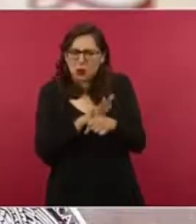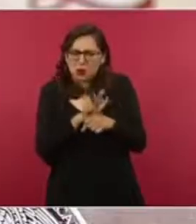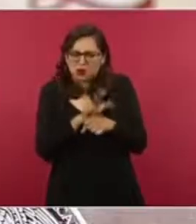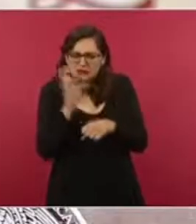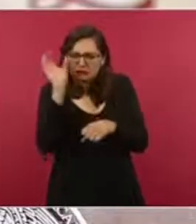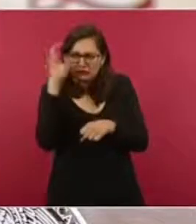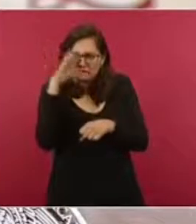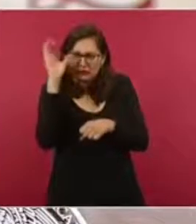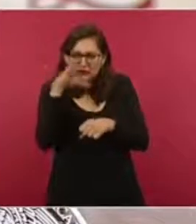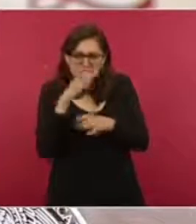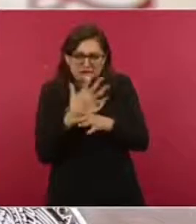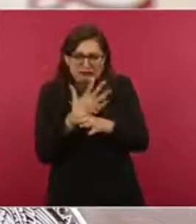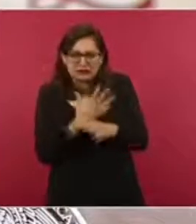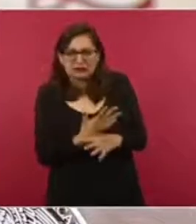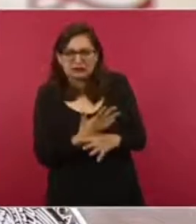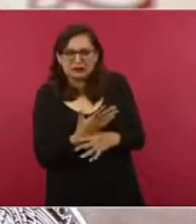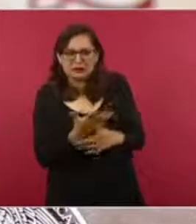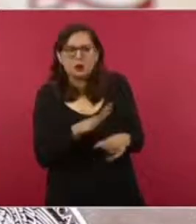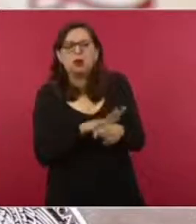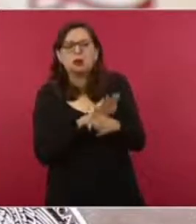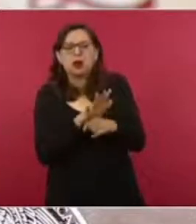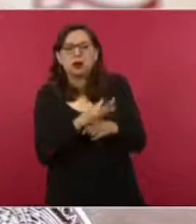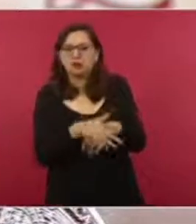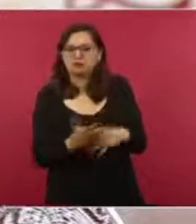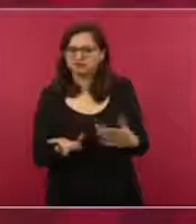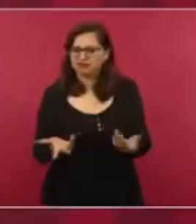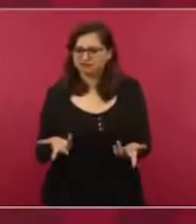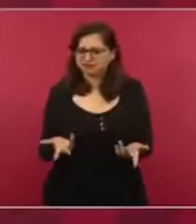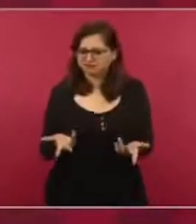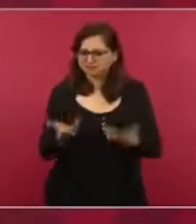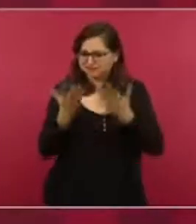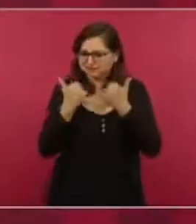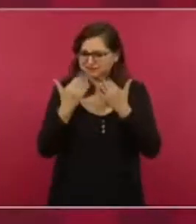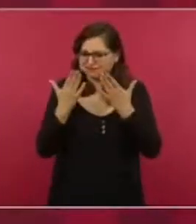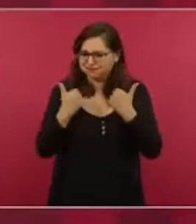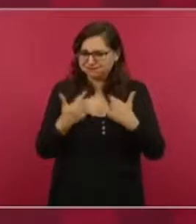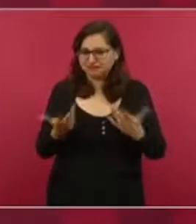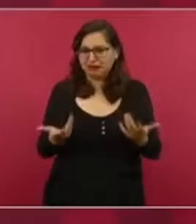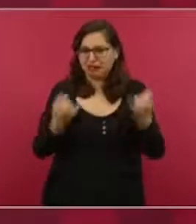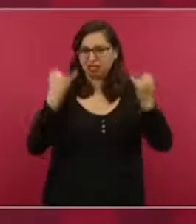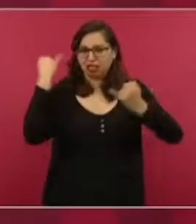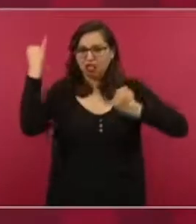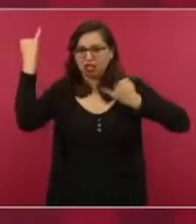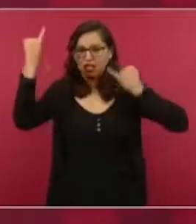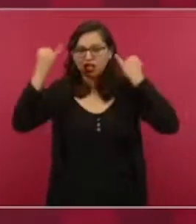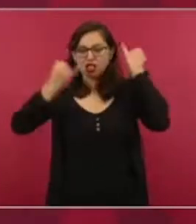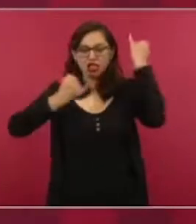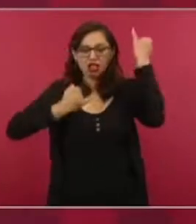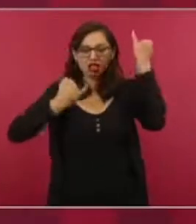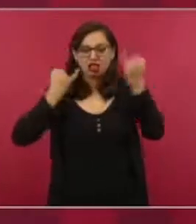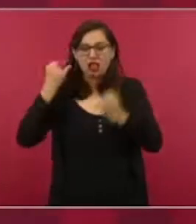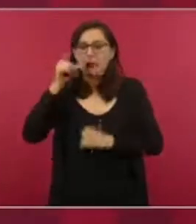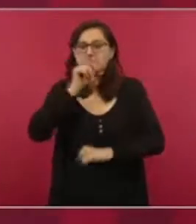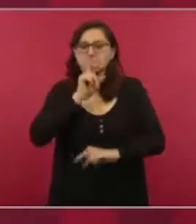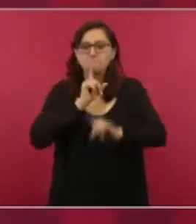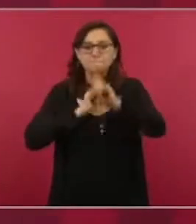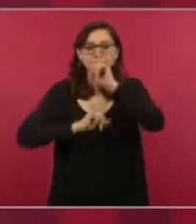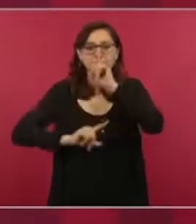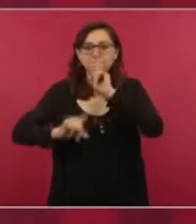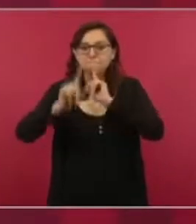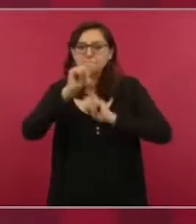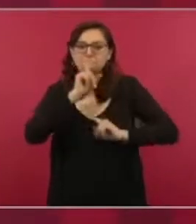Pero ellos sí pueden mentir y mentir y mentir. Y es una especie también de enajenación,